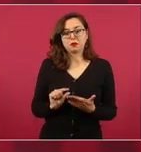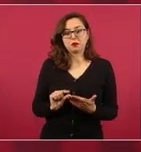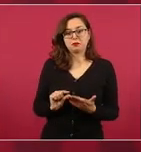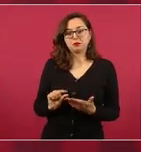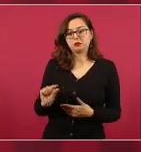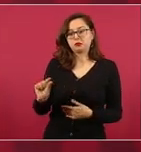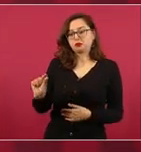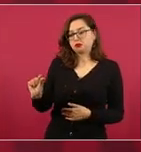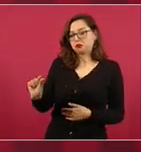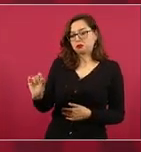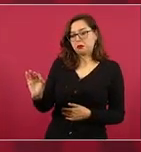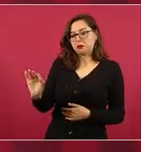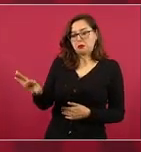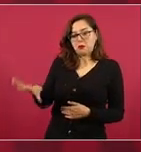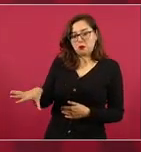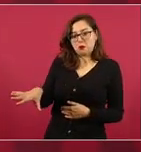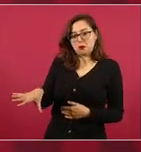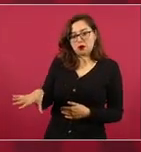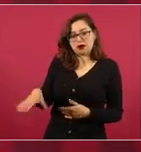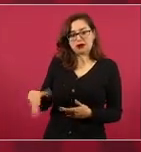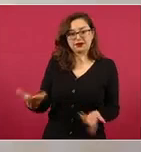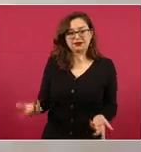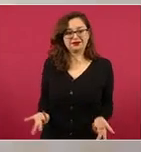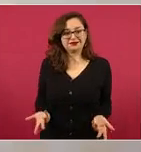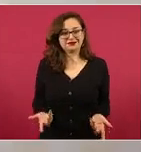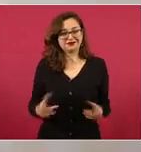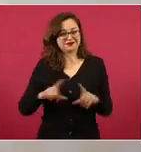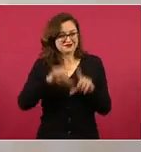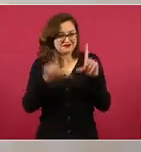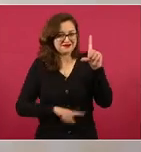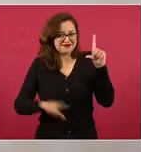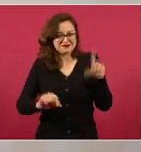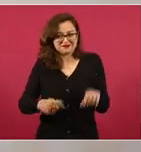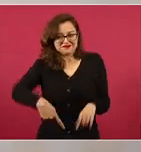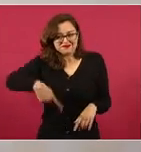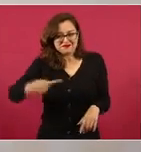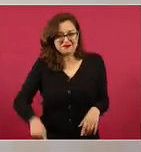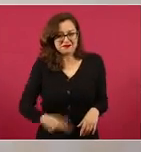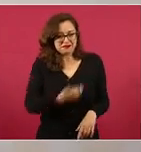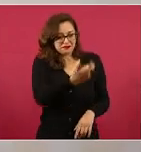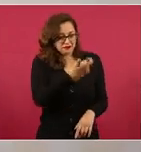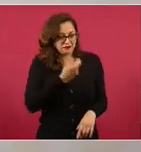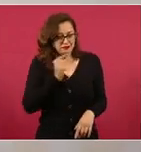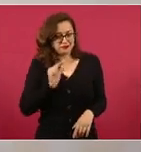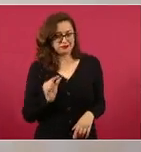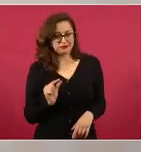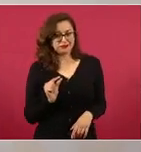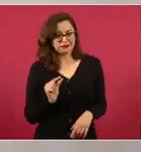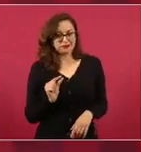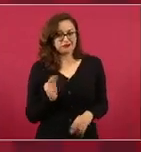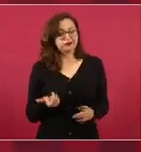a Pemex, a la nación, a México, sea menos.